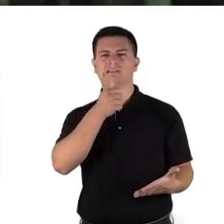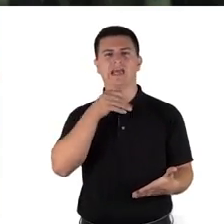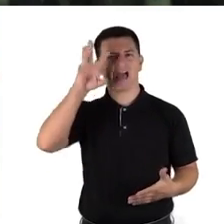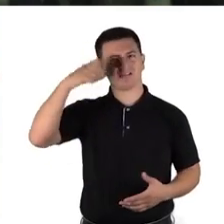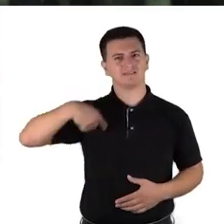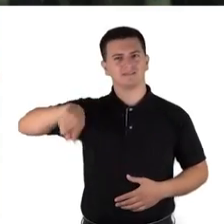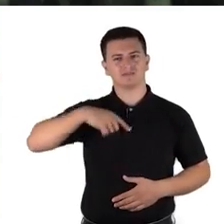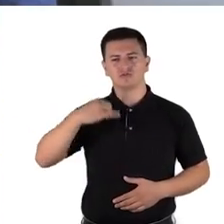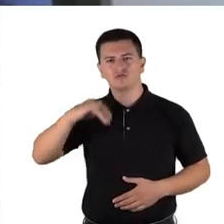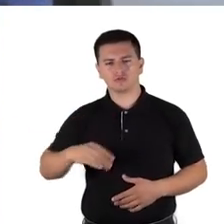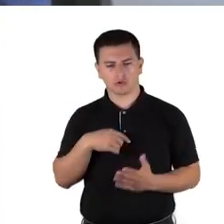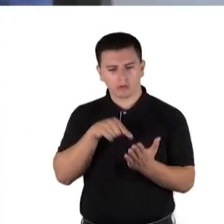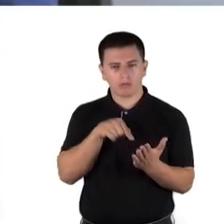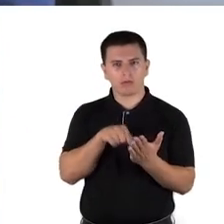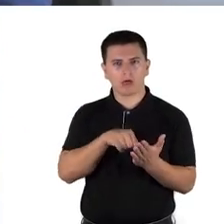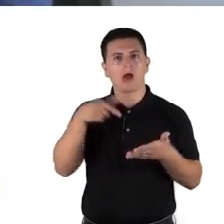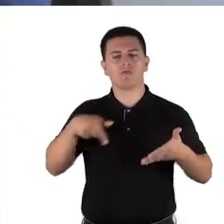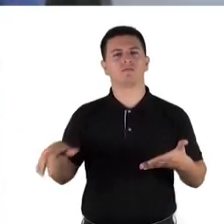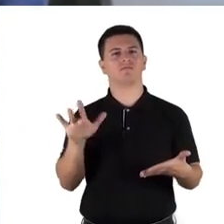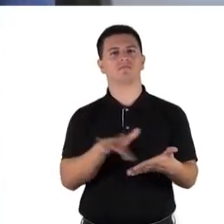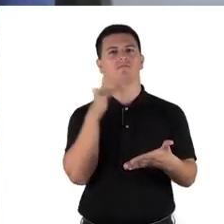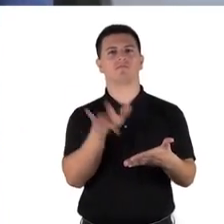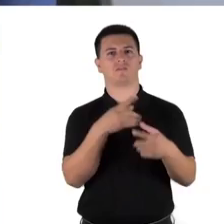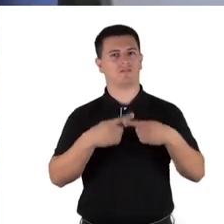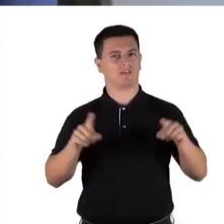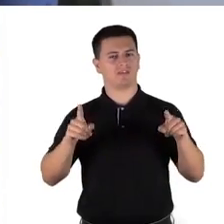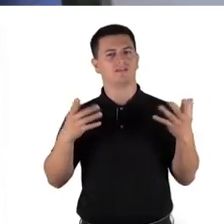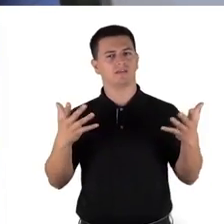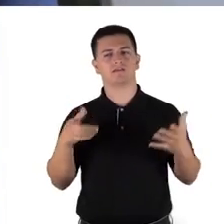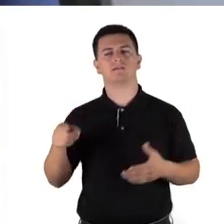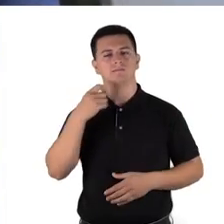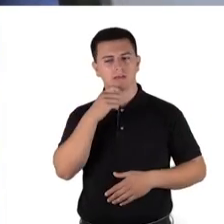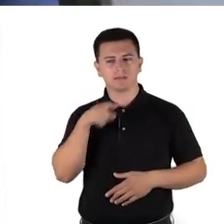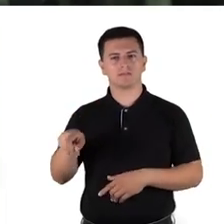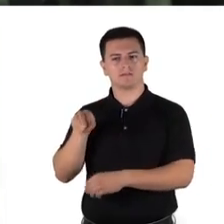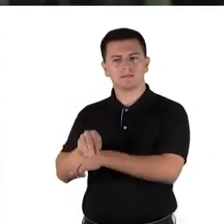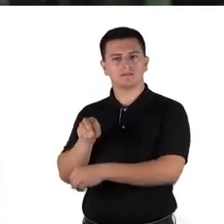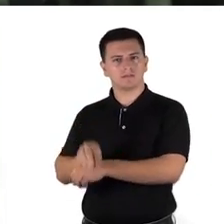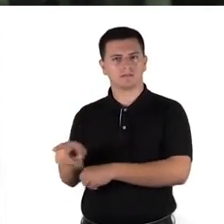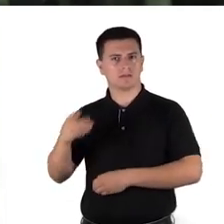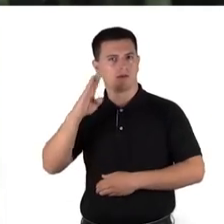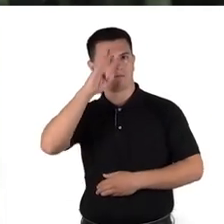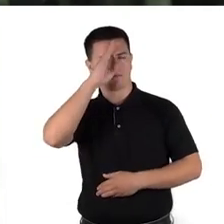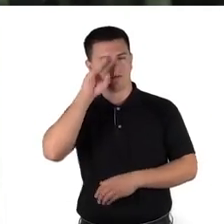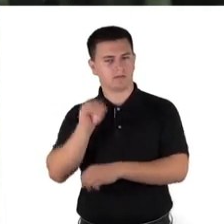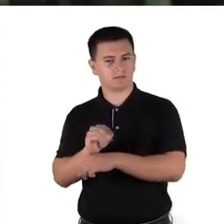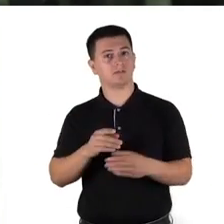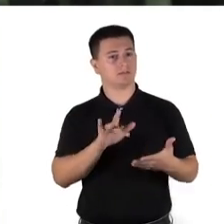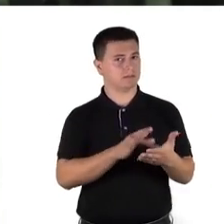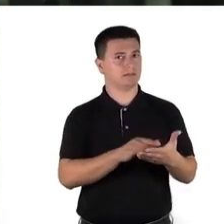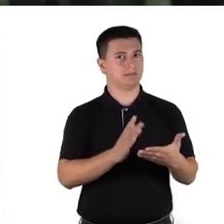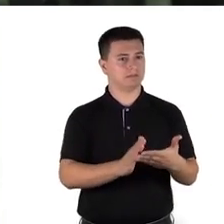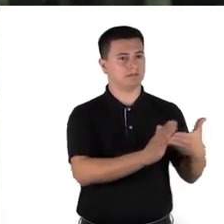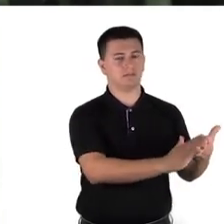te tipean. No saben lo que son teclas. Exacto. Los niños no saben lo que son las teclas. No tienen la experiencia de apretar la tecla, ¿verdad? Entonces, ¿cómo